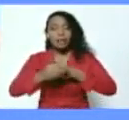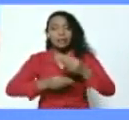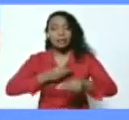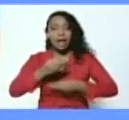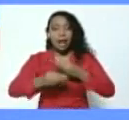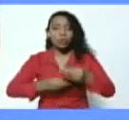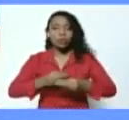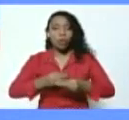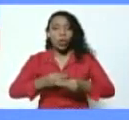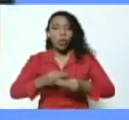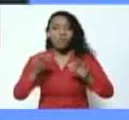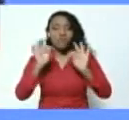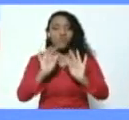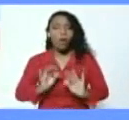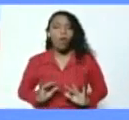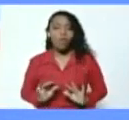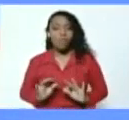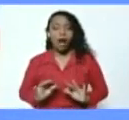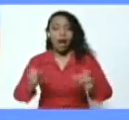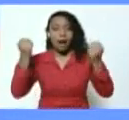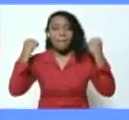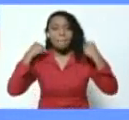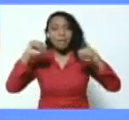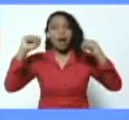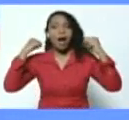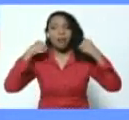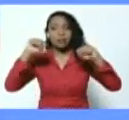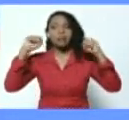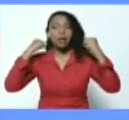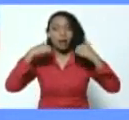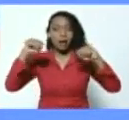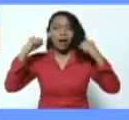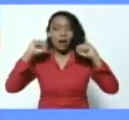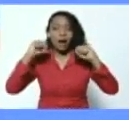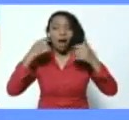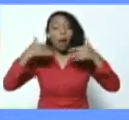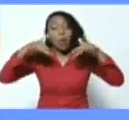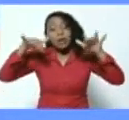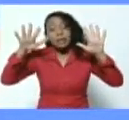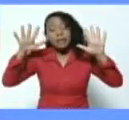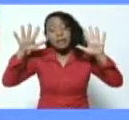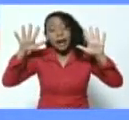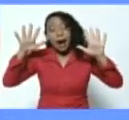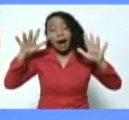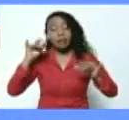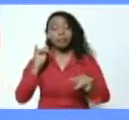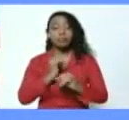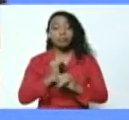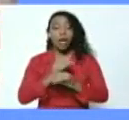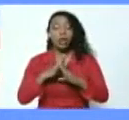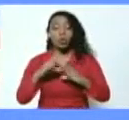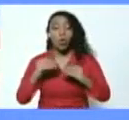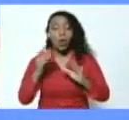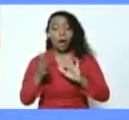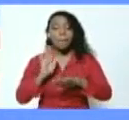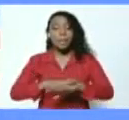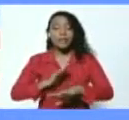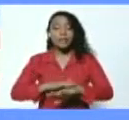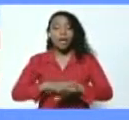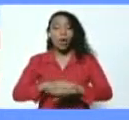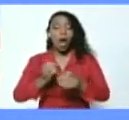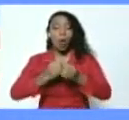intelectual, en la práctica, aunque sea virtual, en todo lo que ha sido